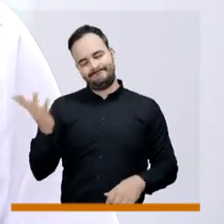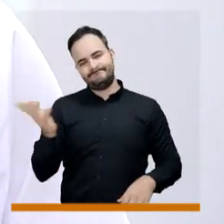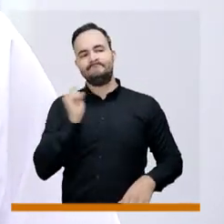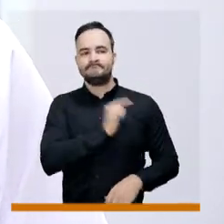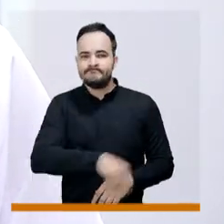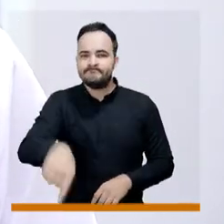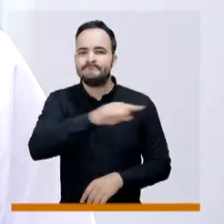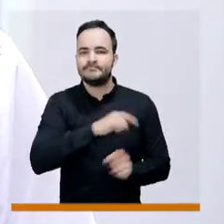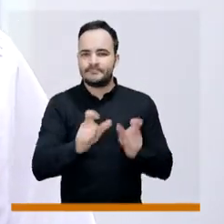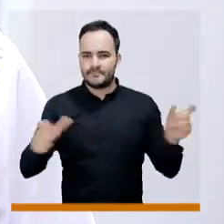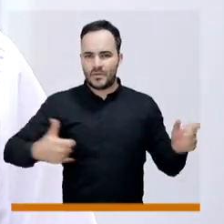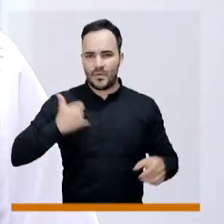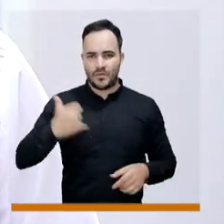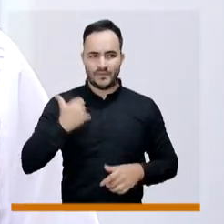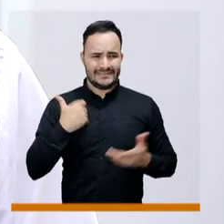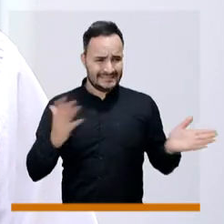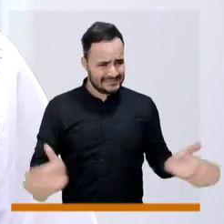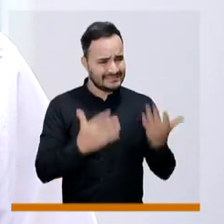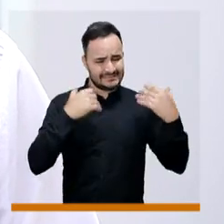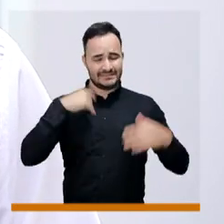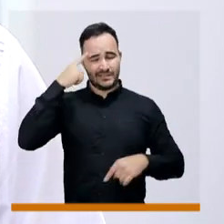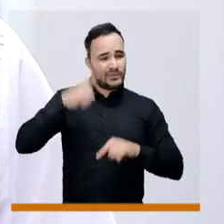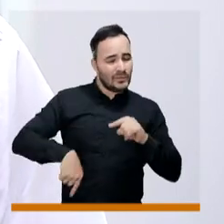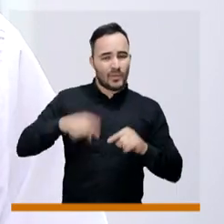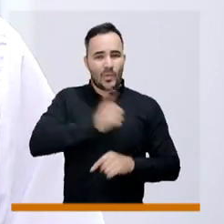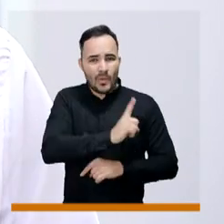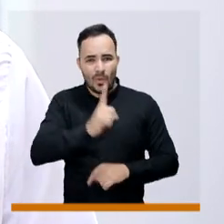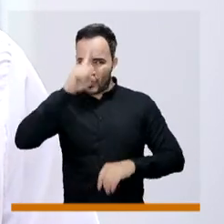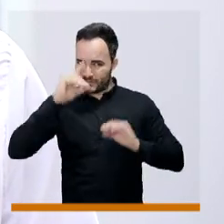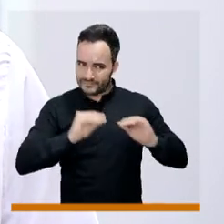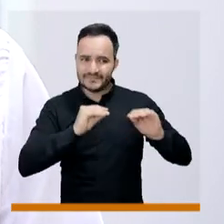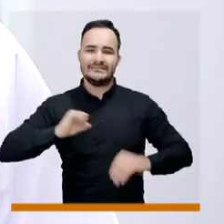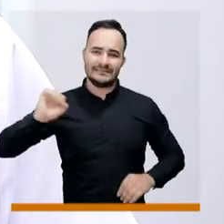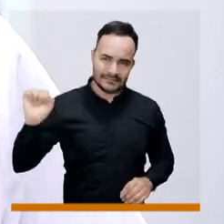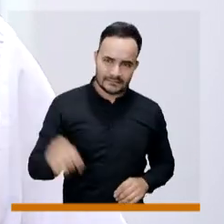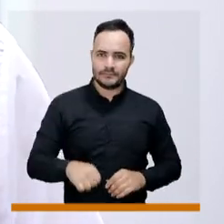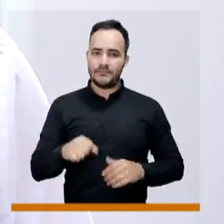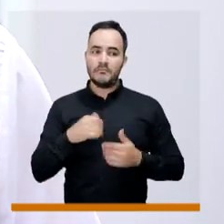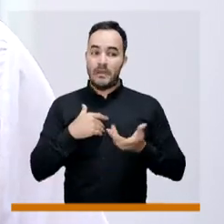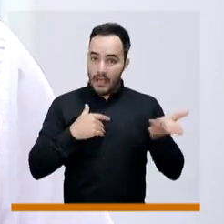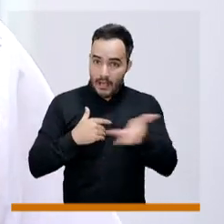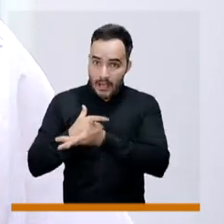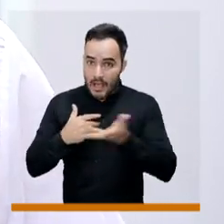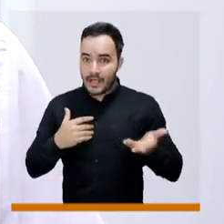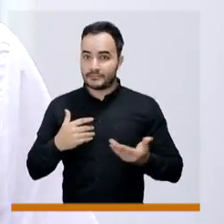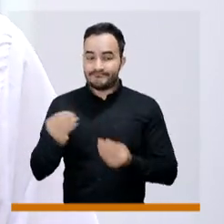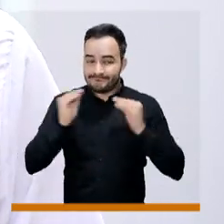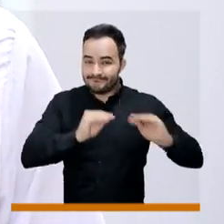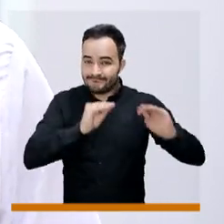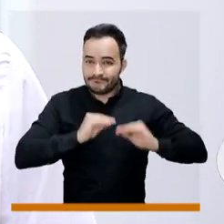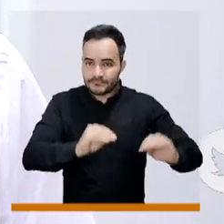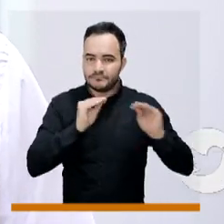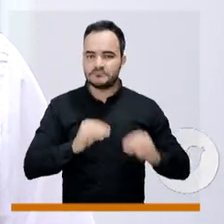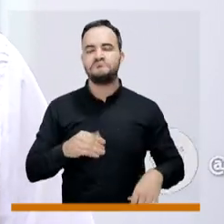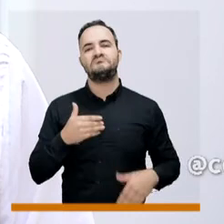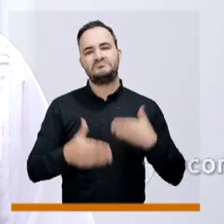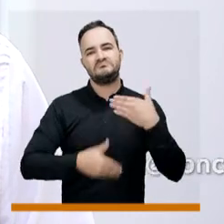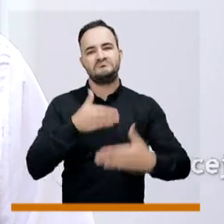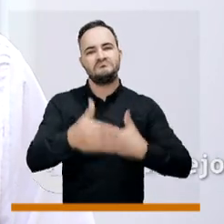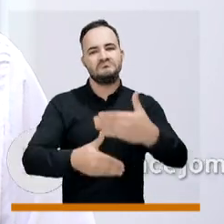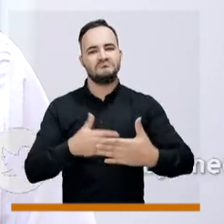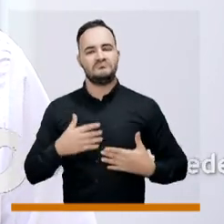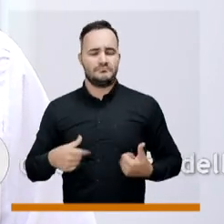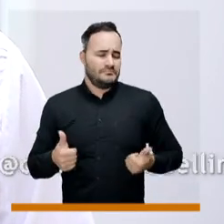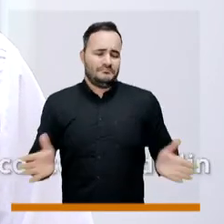nuestros muchachos, de nosotros mismos, de decir sí es posible. Y el entorno, estamos en un entorno muy